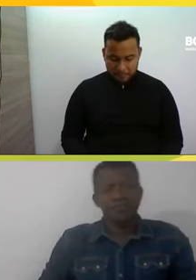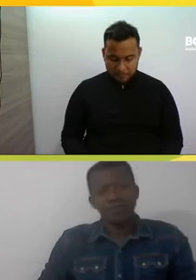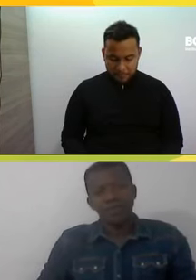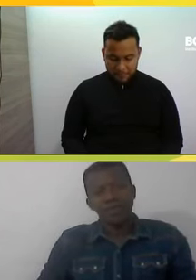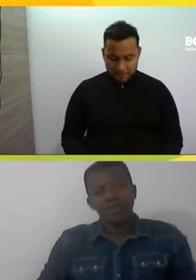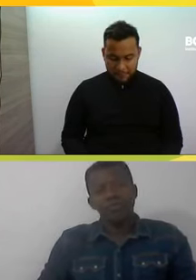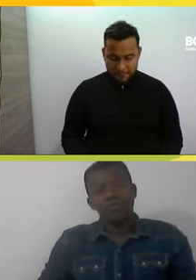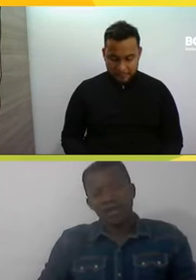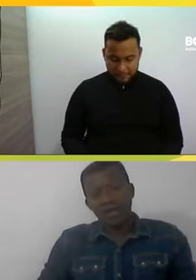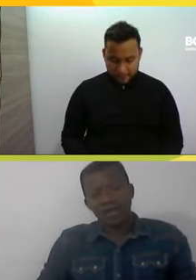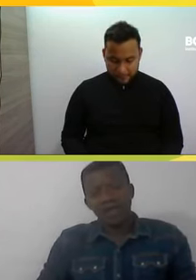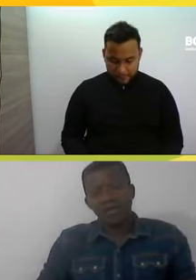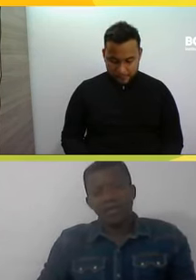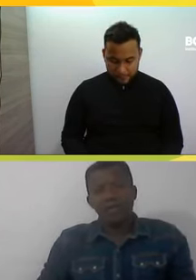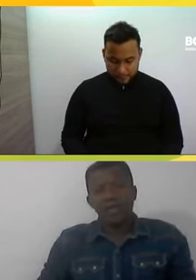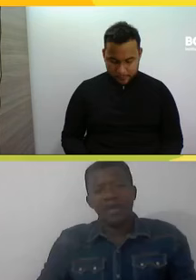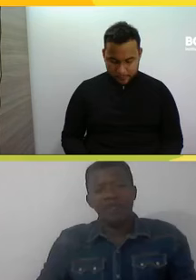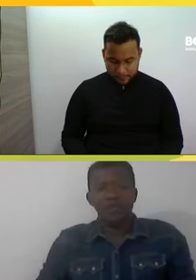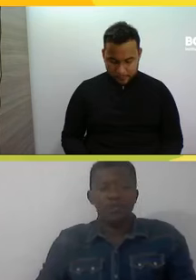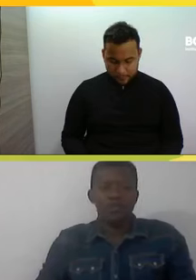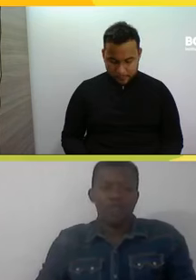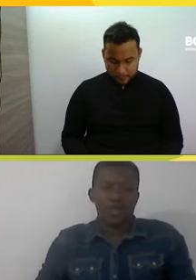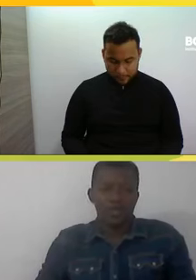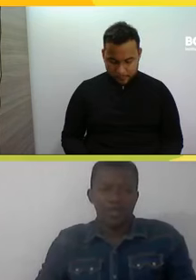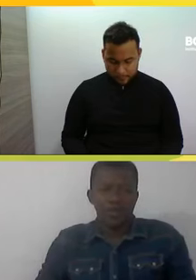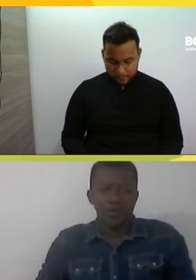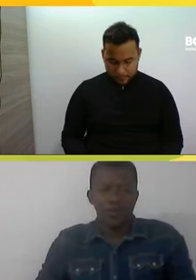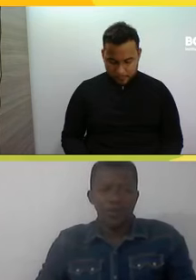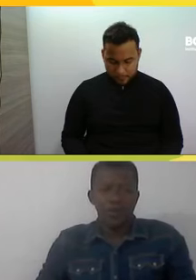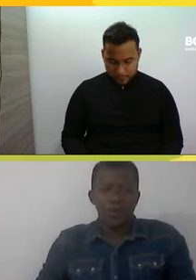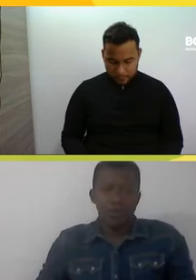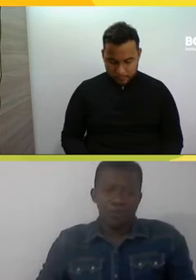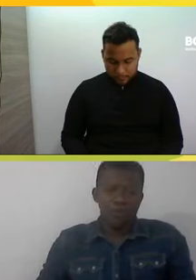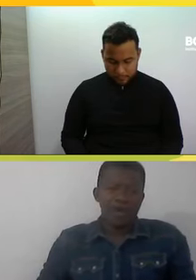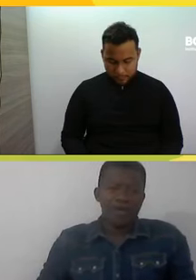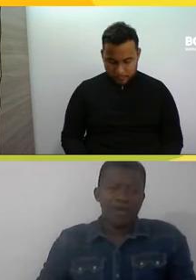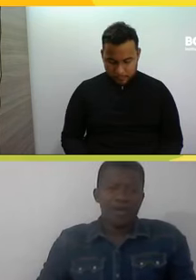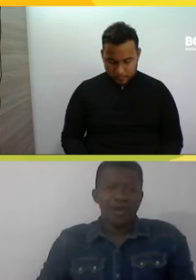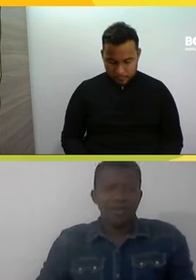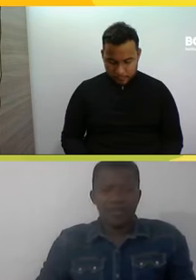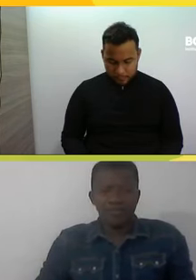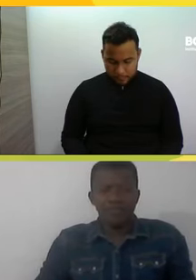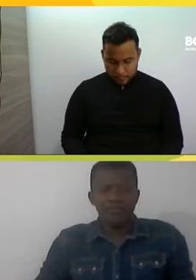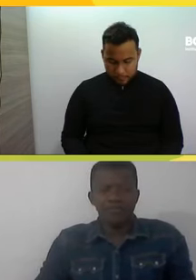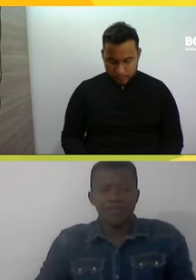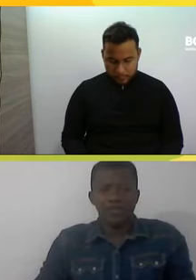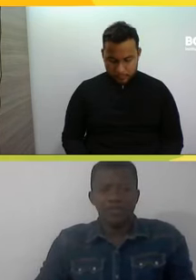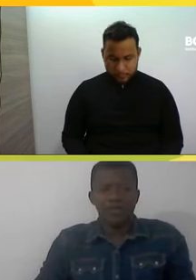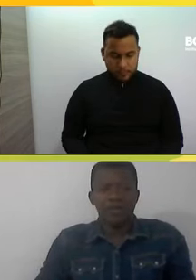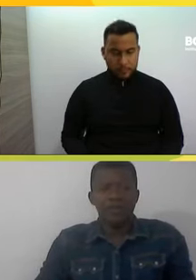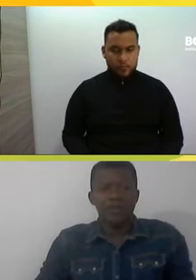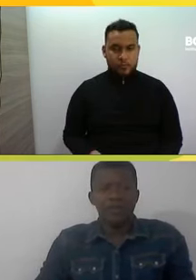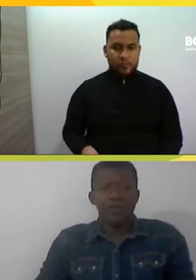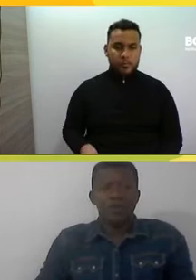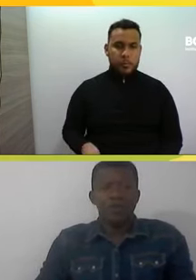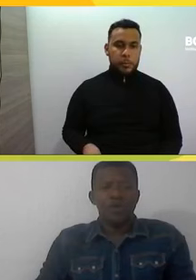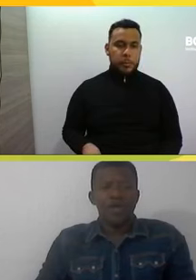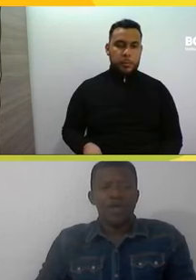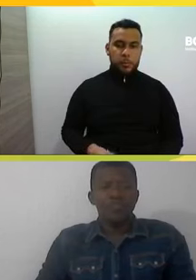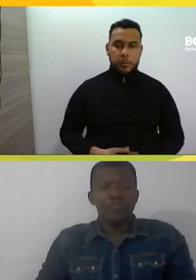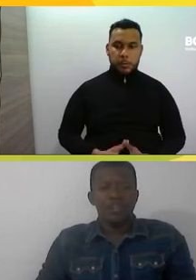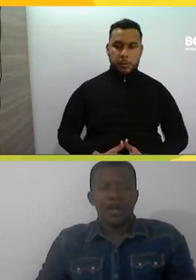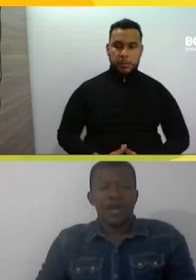ten un maleta pelando un chaquero, un maná que sin fecha,